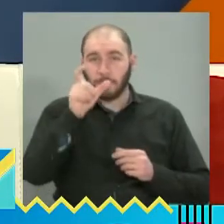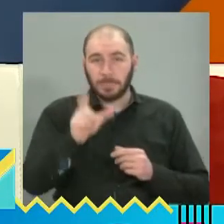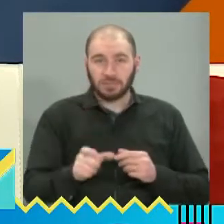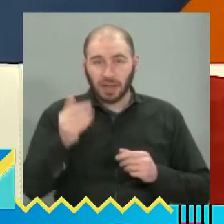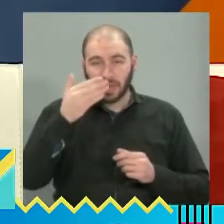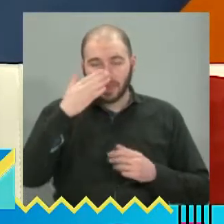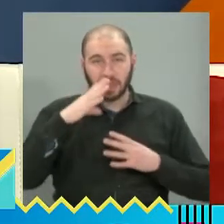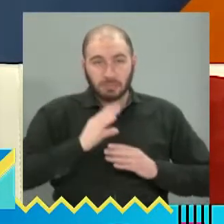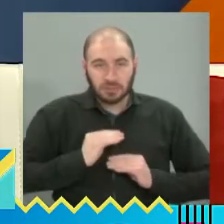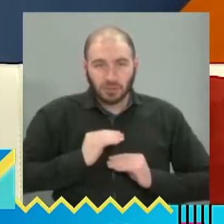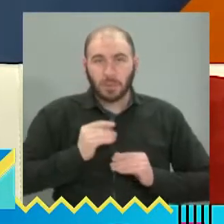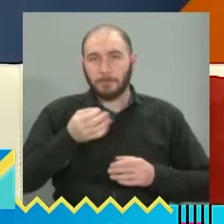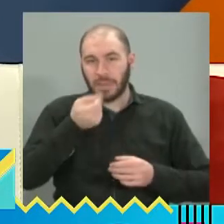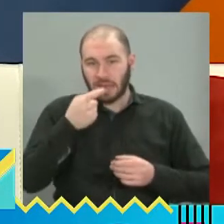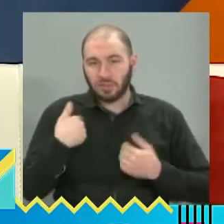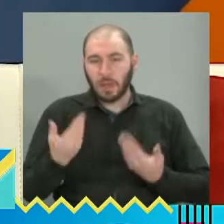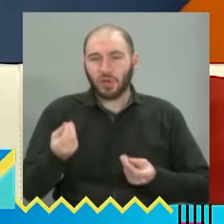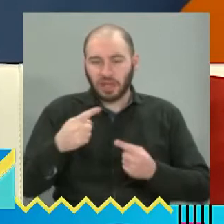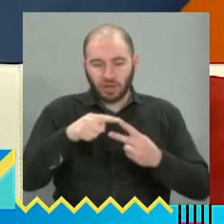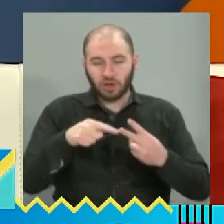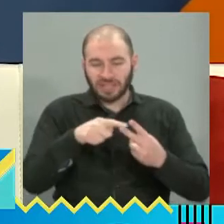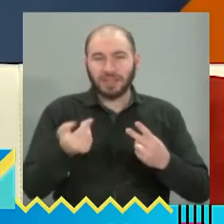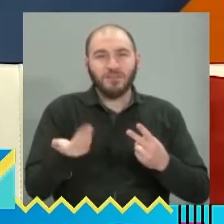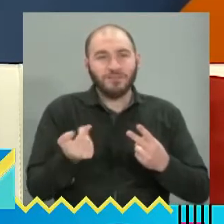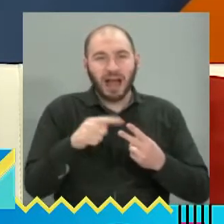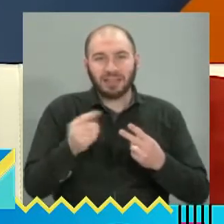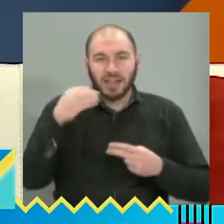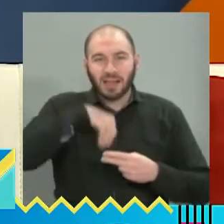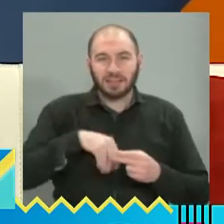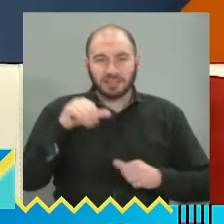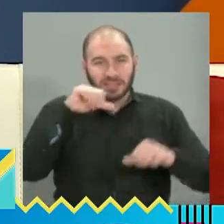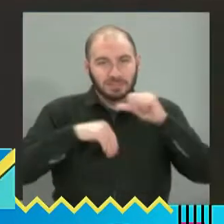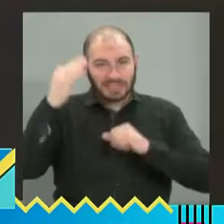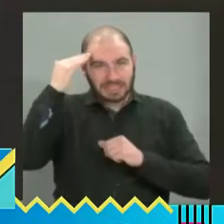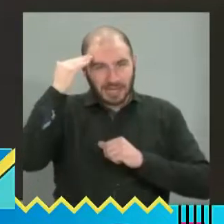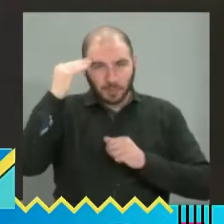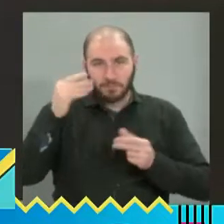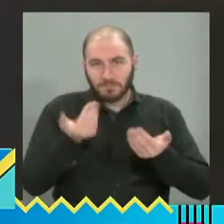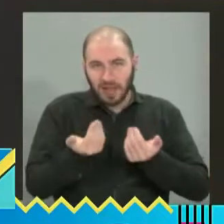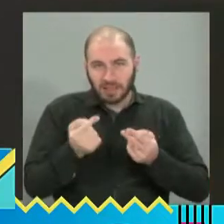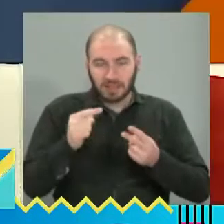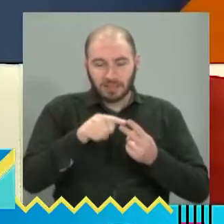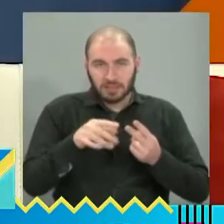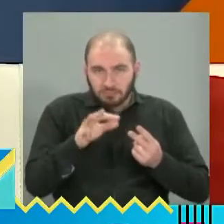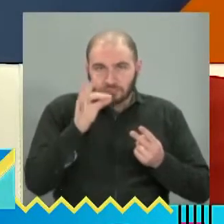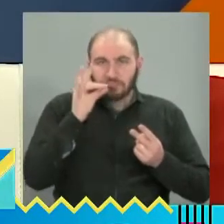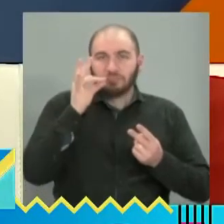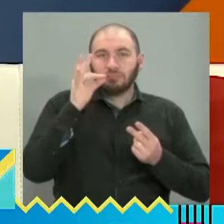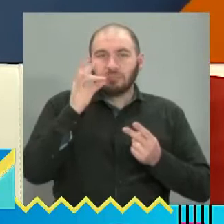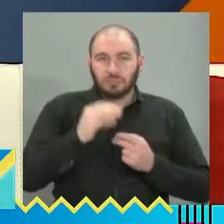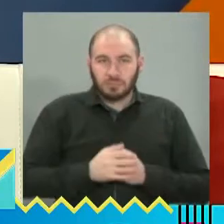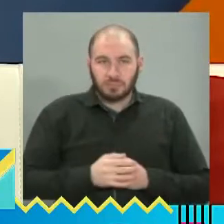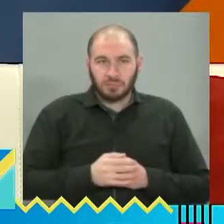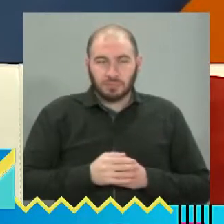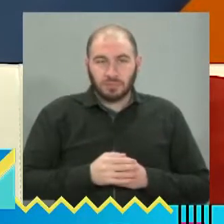tiene depresión y recetan un medicamento porque le falta esa sustancia en su química cerebral. Cada inhalación